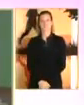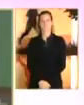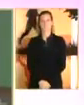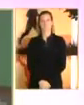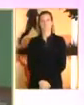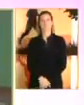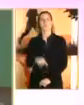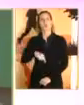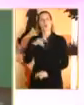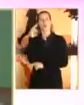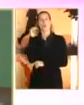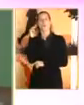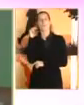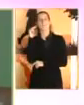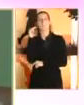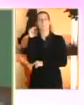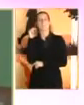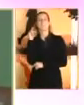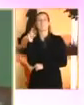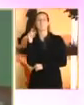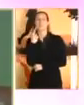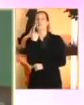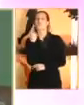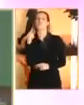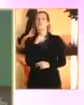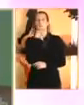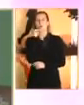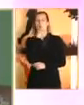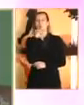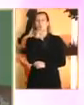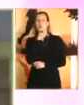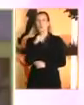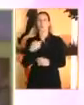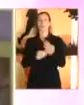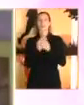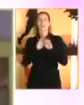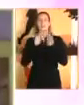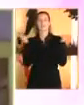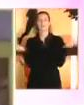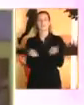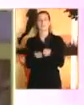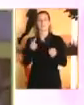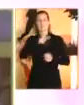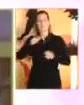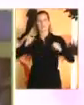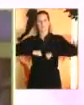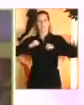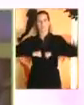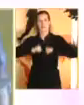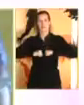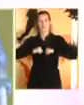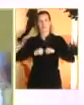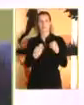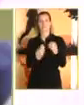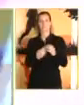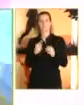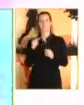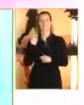Hoy viernes, 1 de octubre, se celebra el Día Internacional de las Personas Mayores, declarado por la Organización de Naciones Unidas